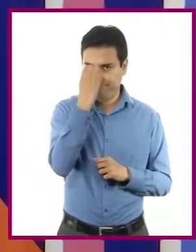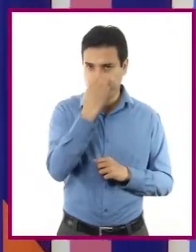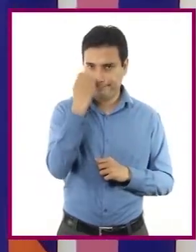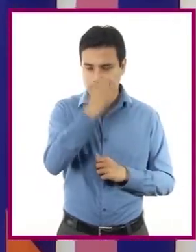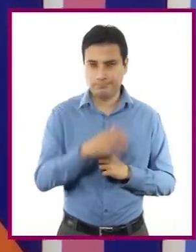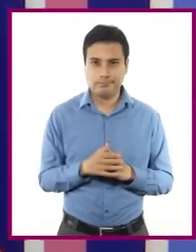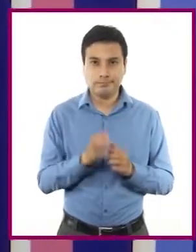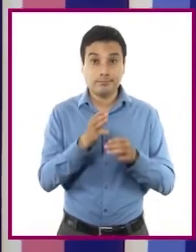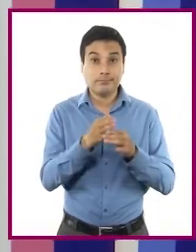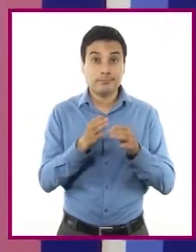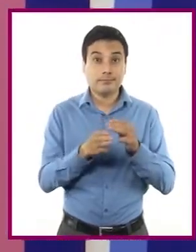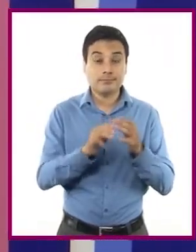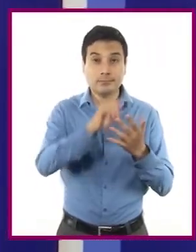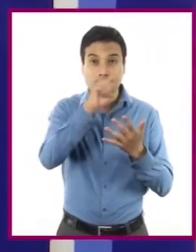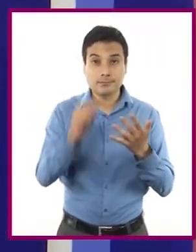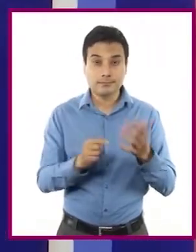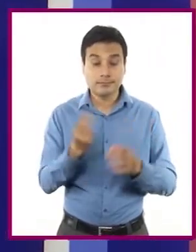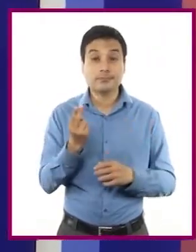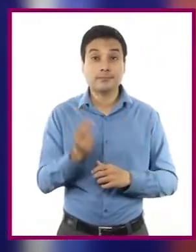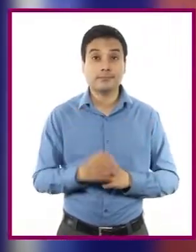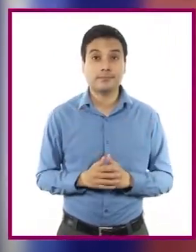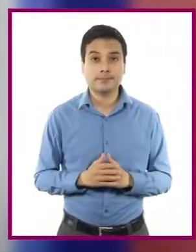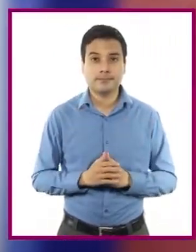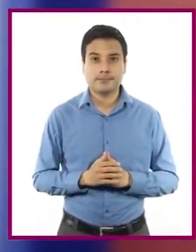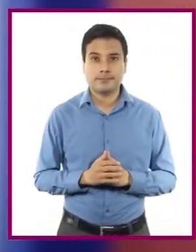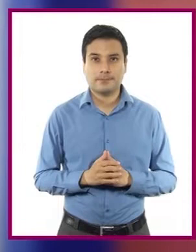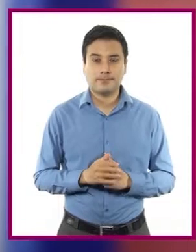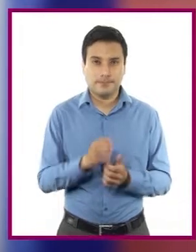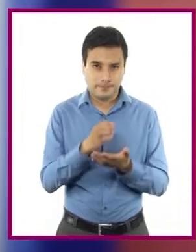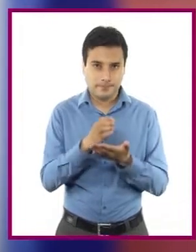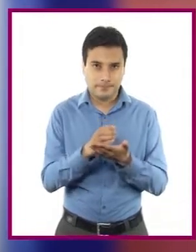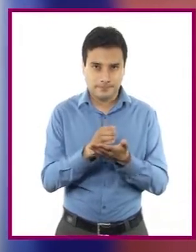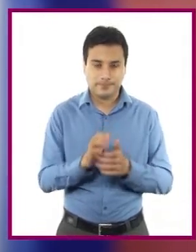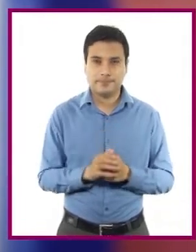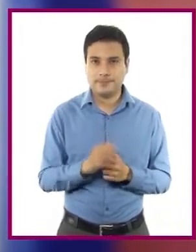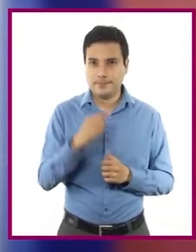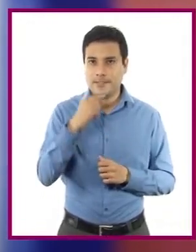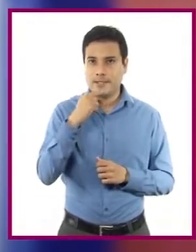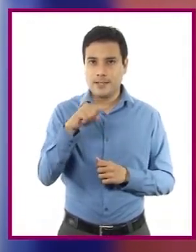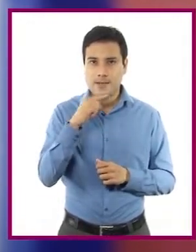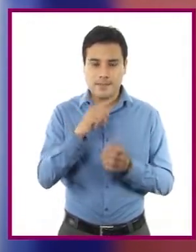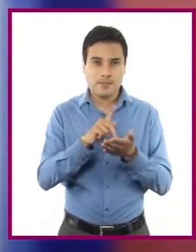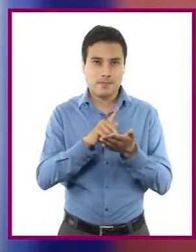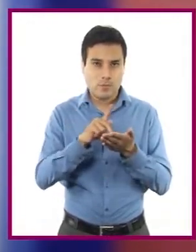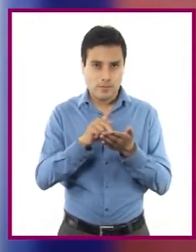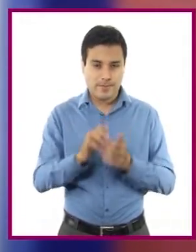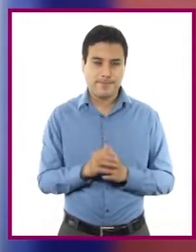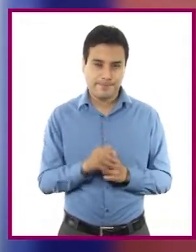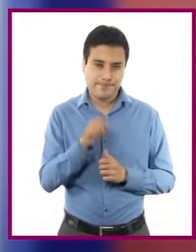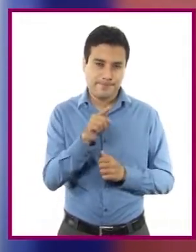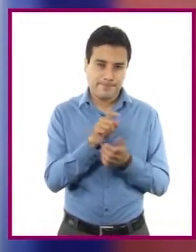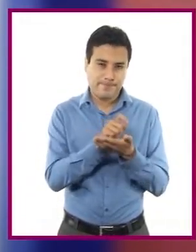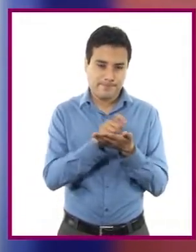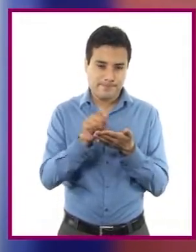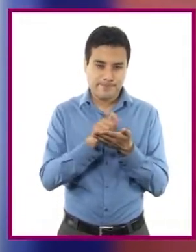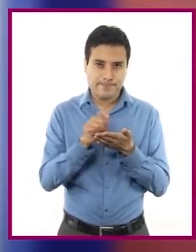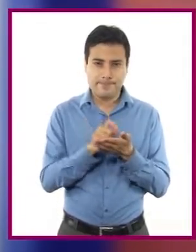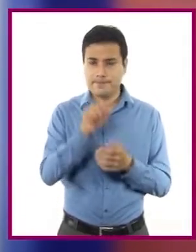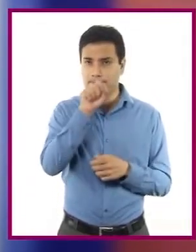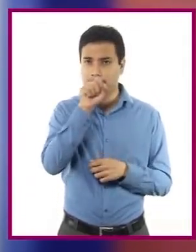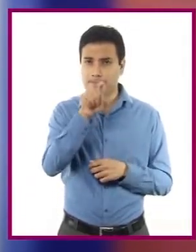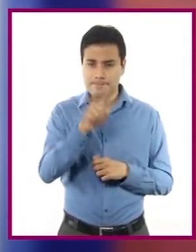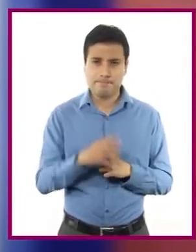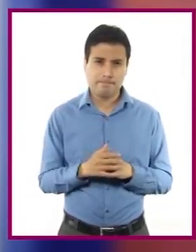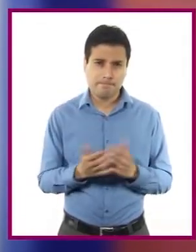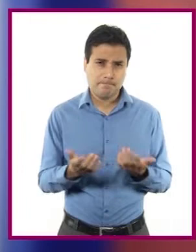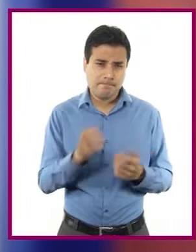Los materiales que van a necesitar para esta sesión son cuaderno, lápiz o bolígrafo para que puedan tomar notas. También podría ayudarles